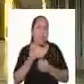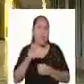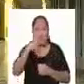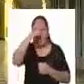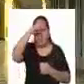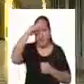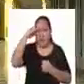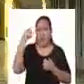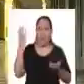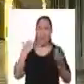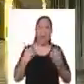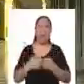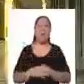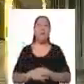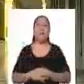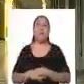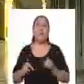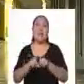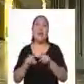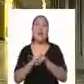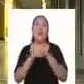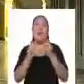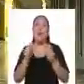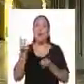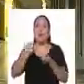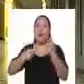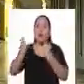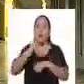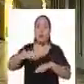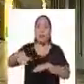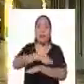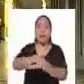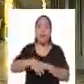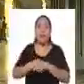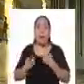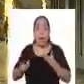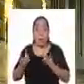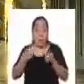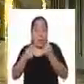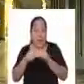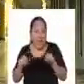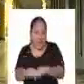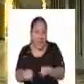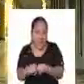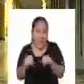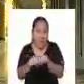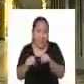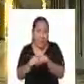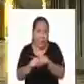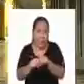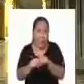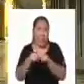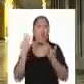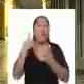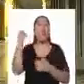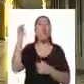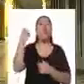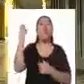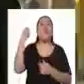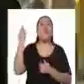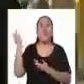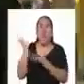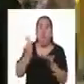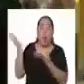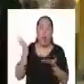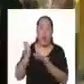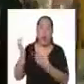También habían muchísimos vendedores que ofertaban zapatos hechos en Trujillo. Evidentemente, la